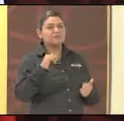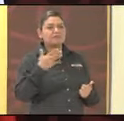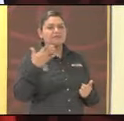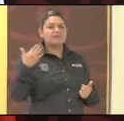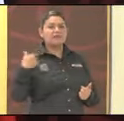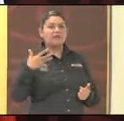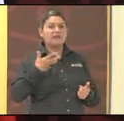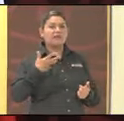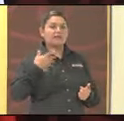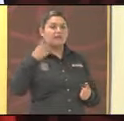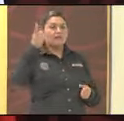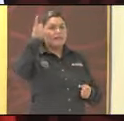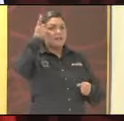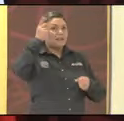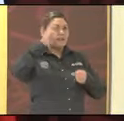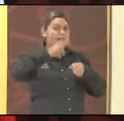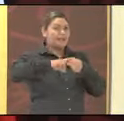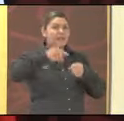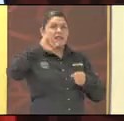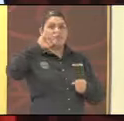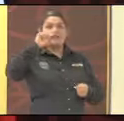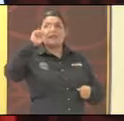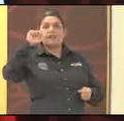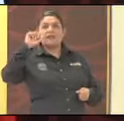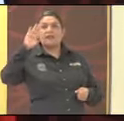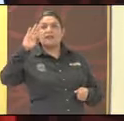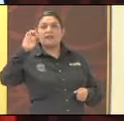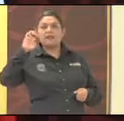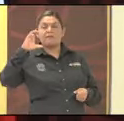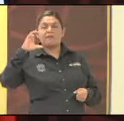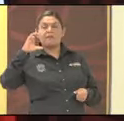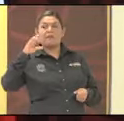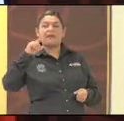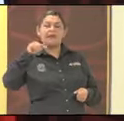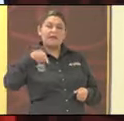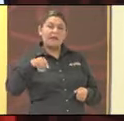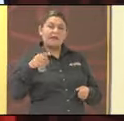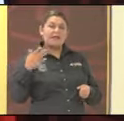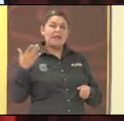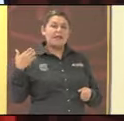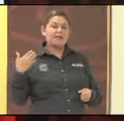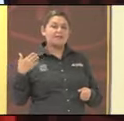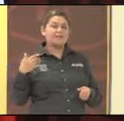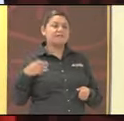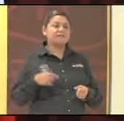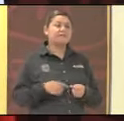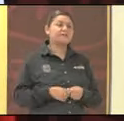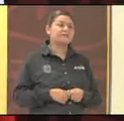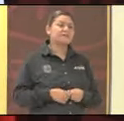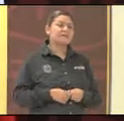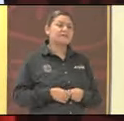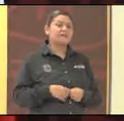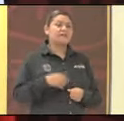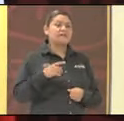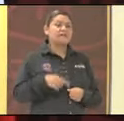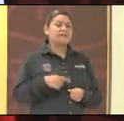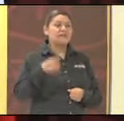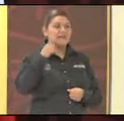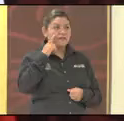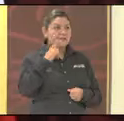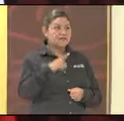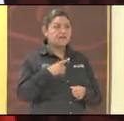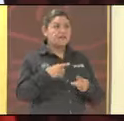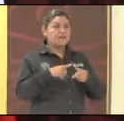estuvo con nosotros el director del ITAVEC. Bueno, pero antes tuvimos la inauguración de calles de